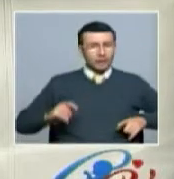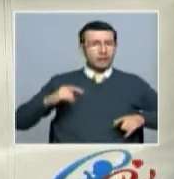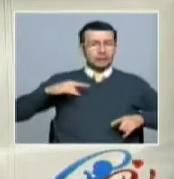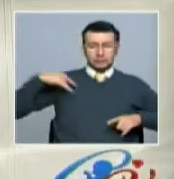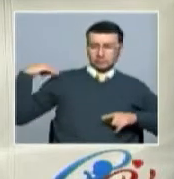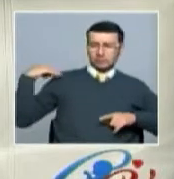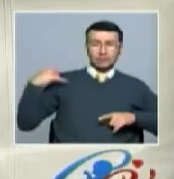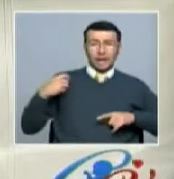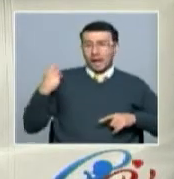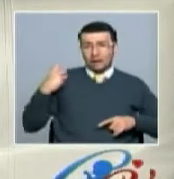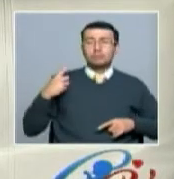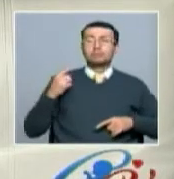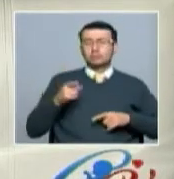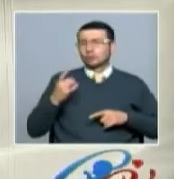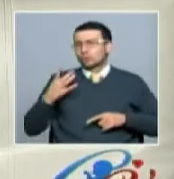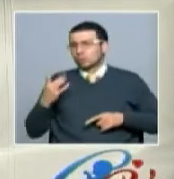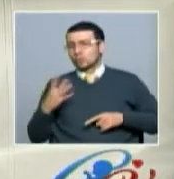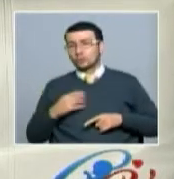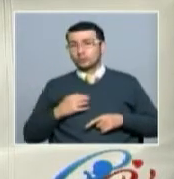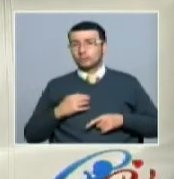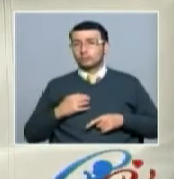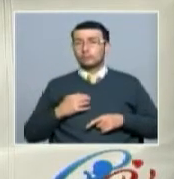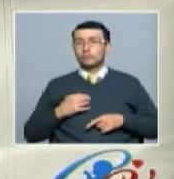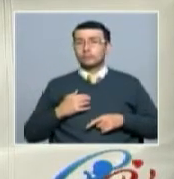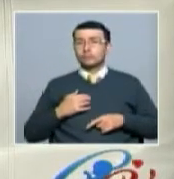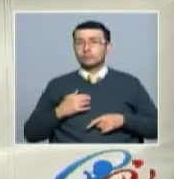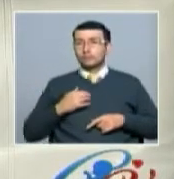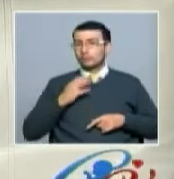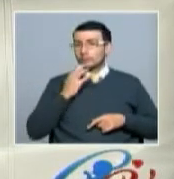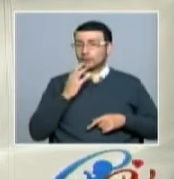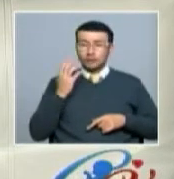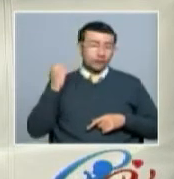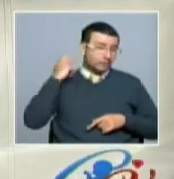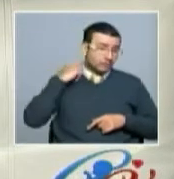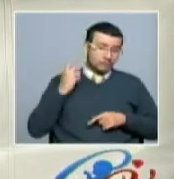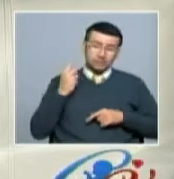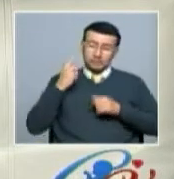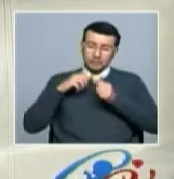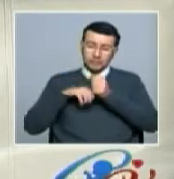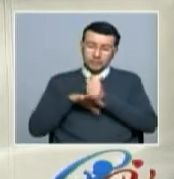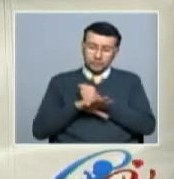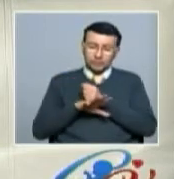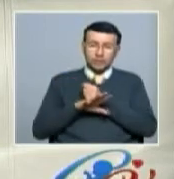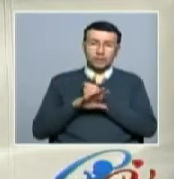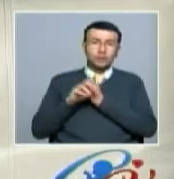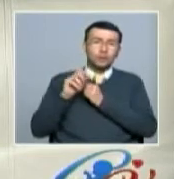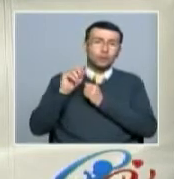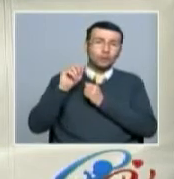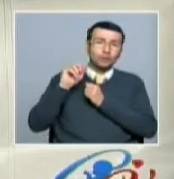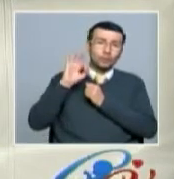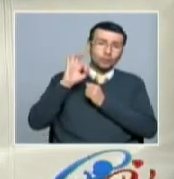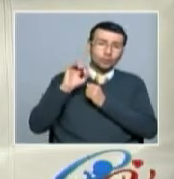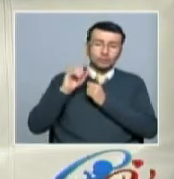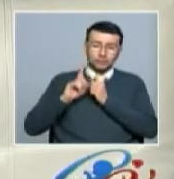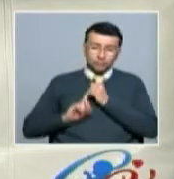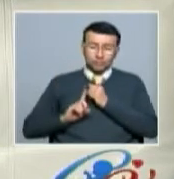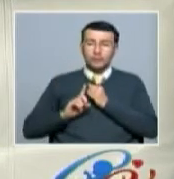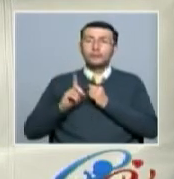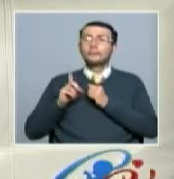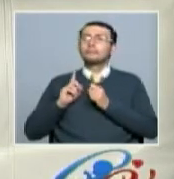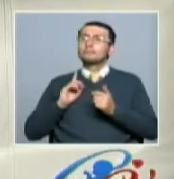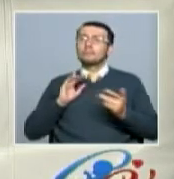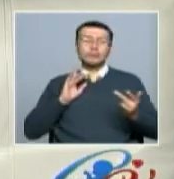cuya raíz es, si es en el plejo braquial, por ejemplo, las últimas raíces, que son C8 y T1, corresponden al tercer tronco